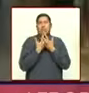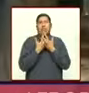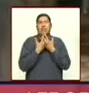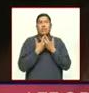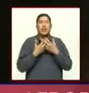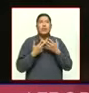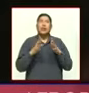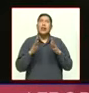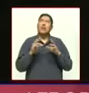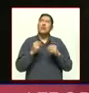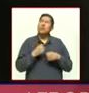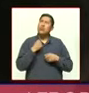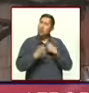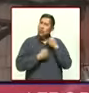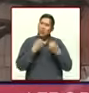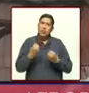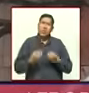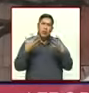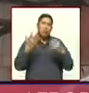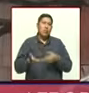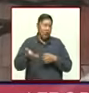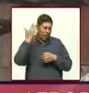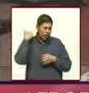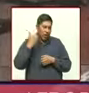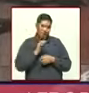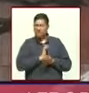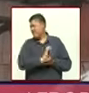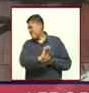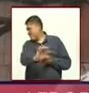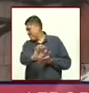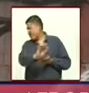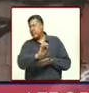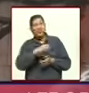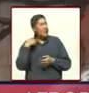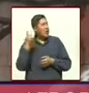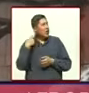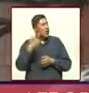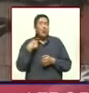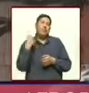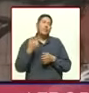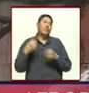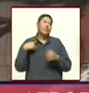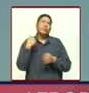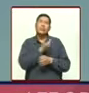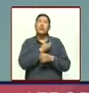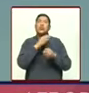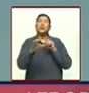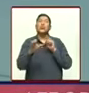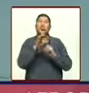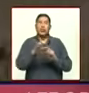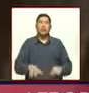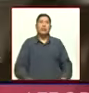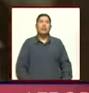también. Algo que no se sufre tanto hoy en día, pero sí, la segregación racial y el racismo siempre han estado presentes hacia nuestra cultura.